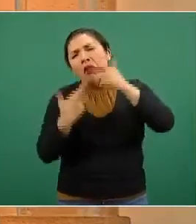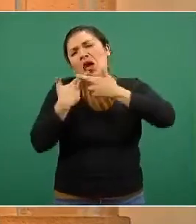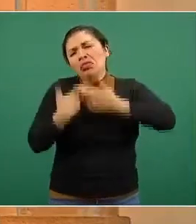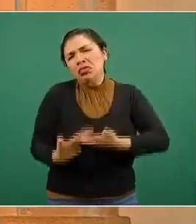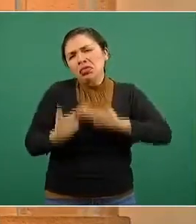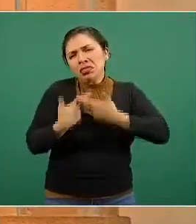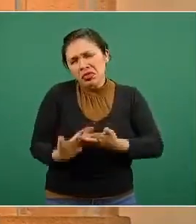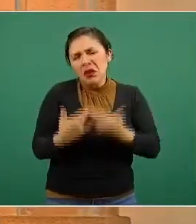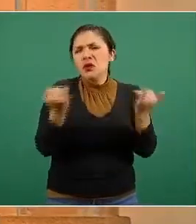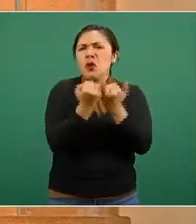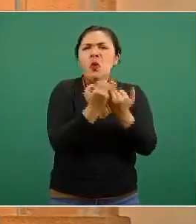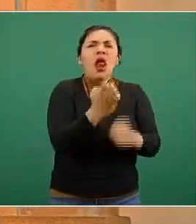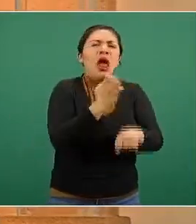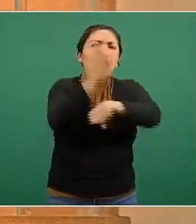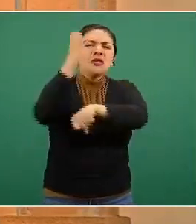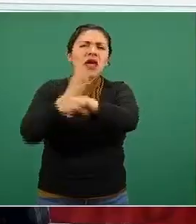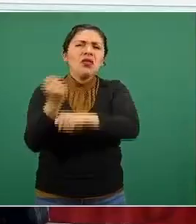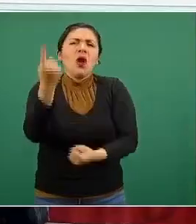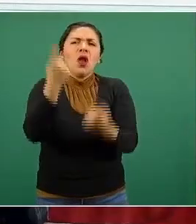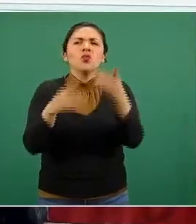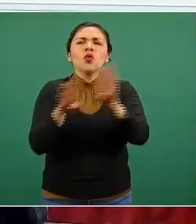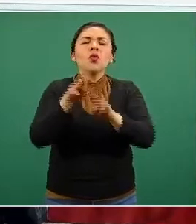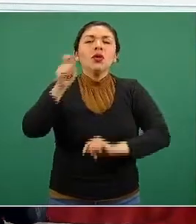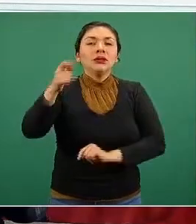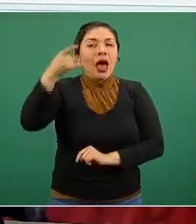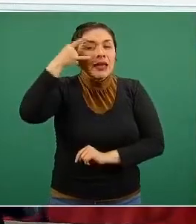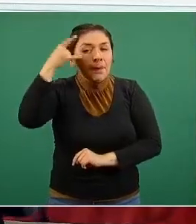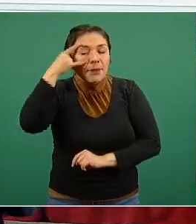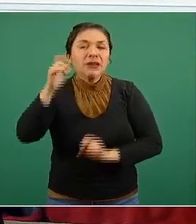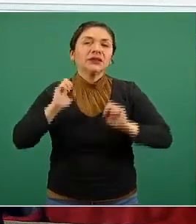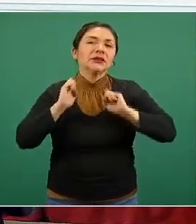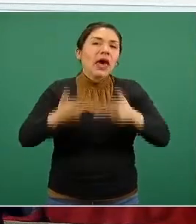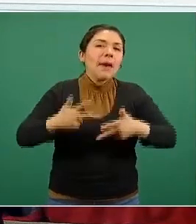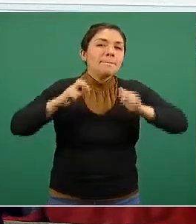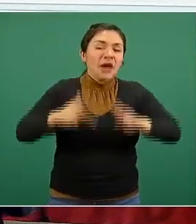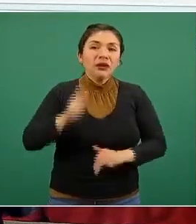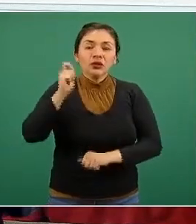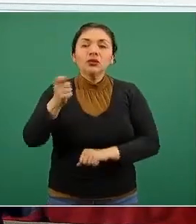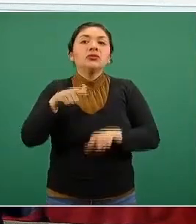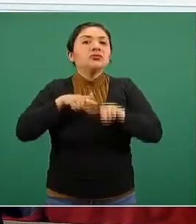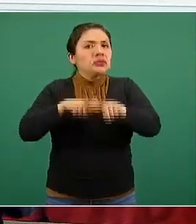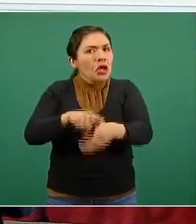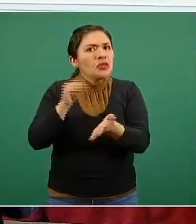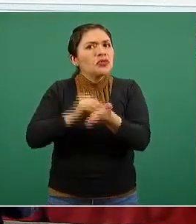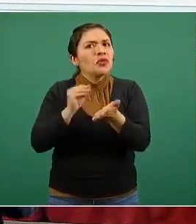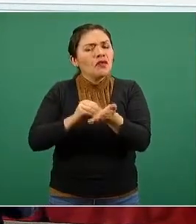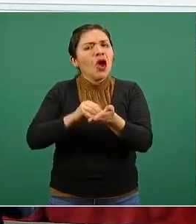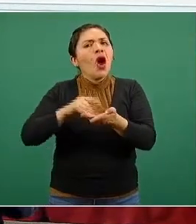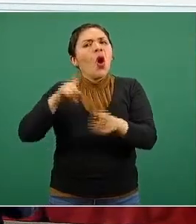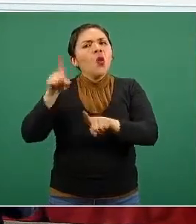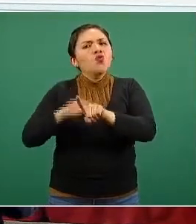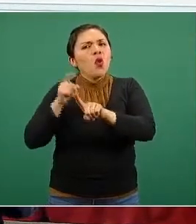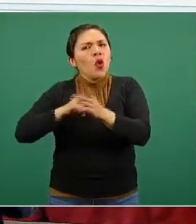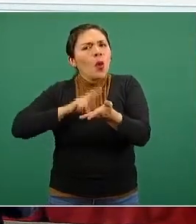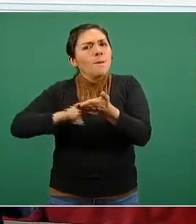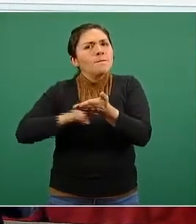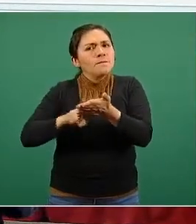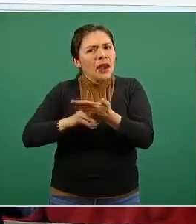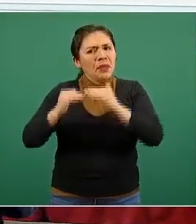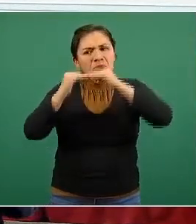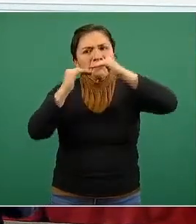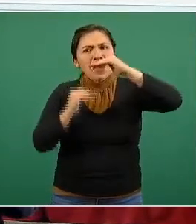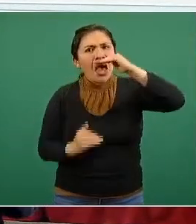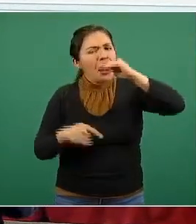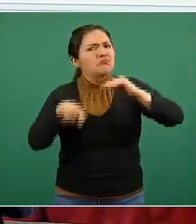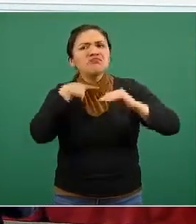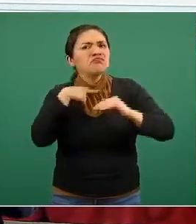inclusive entidades, como ustedes saben, como Campeche, como Chiapas, que se encuentran y continúan todavía en un nivel de riesgo bajo,